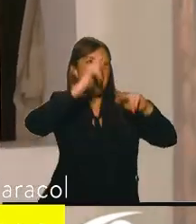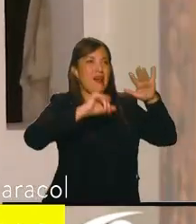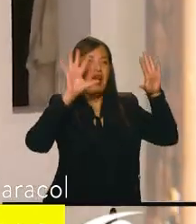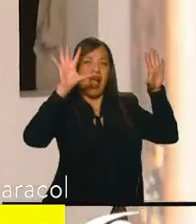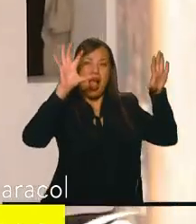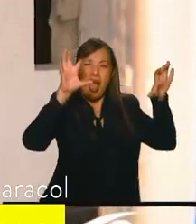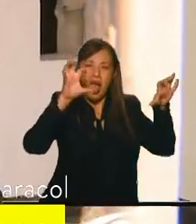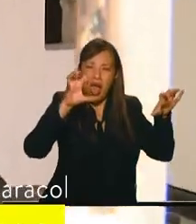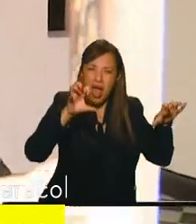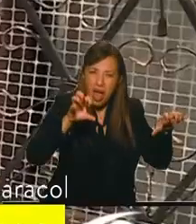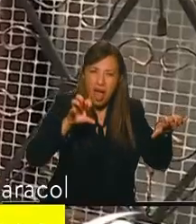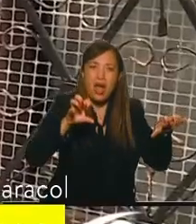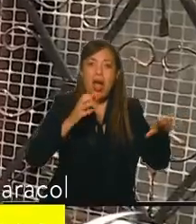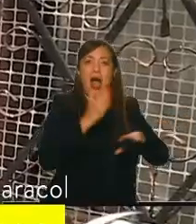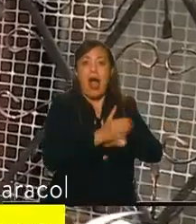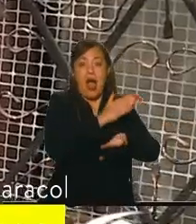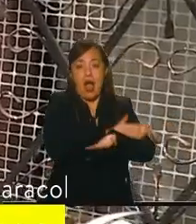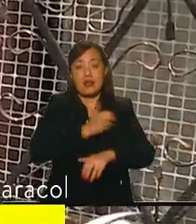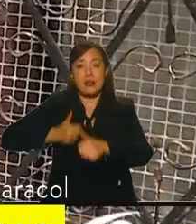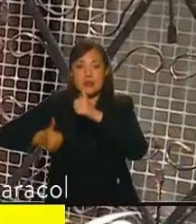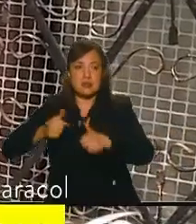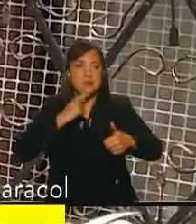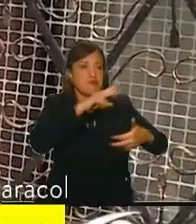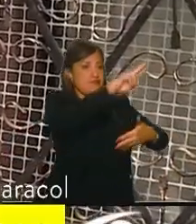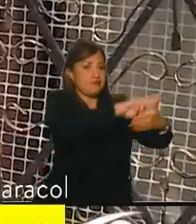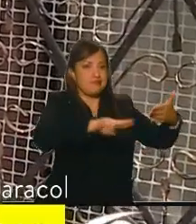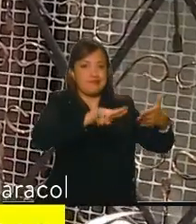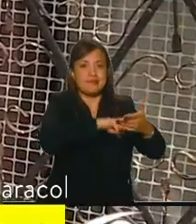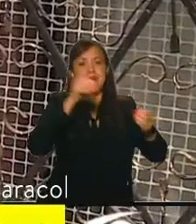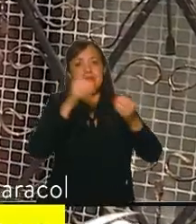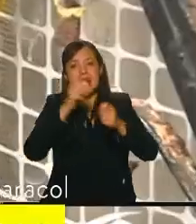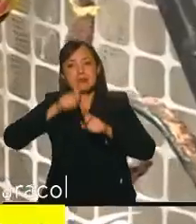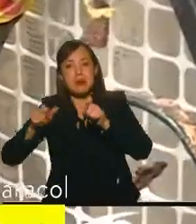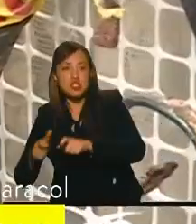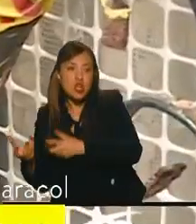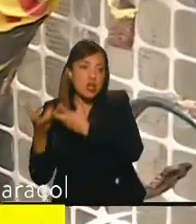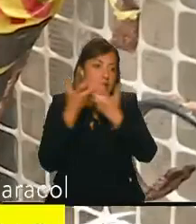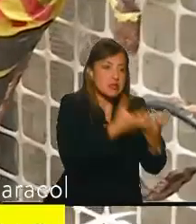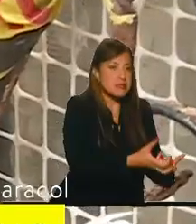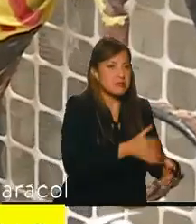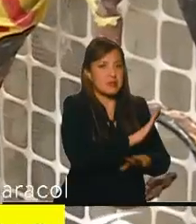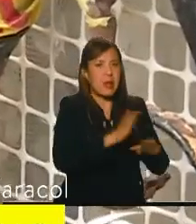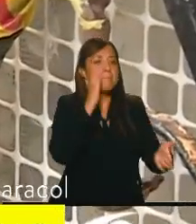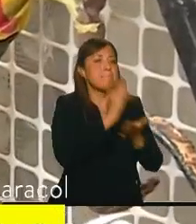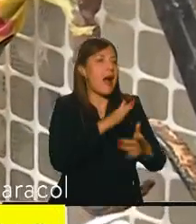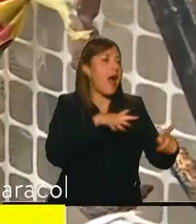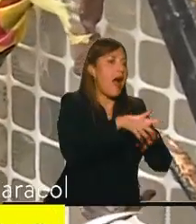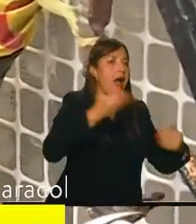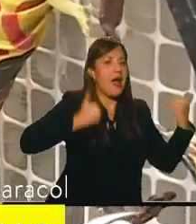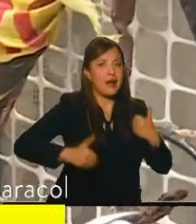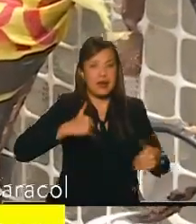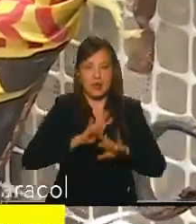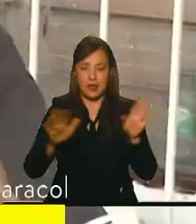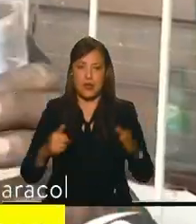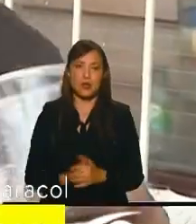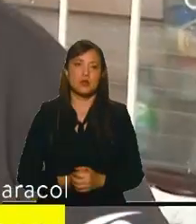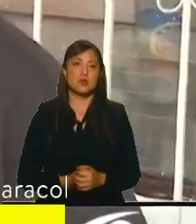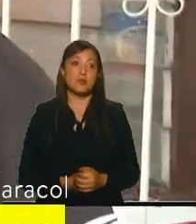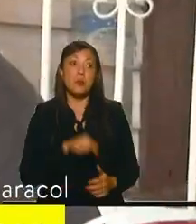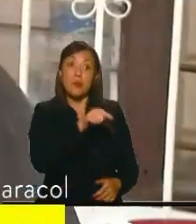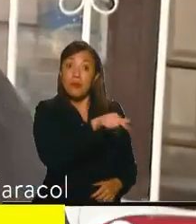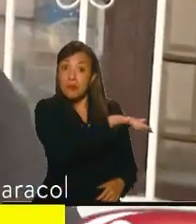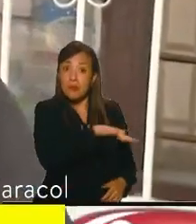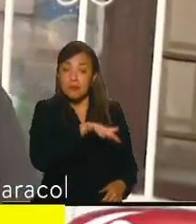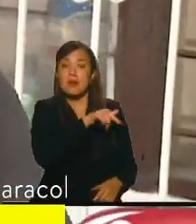vivienda, que fue sellada por las autoridades para evitar que otras personas también resultaran heridas. Ahí estaba en